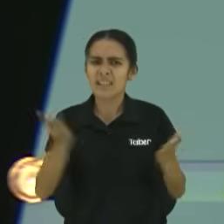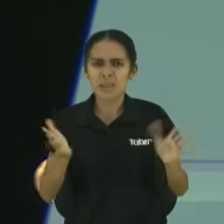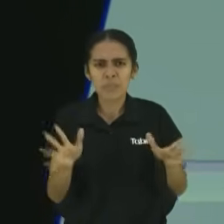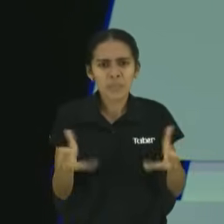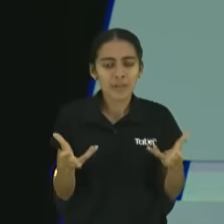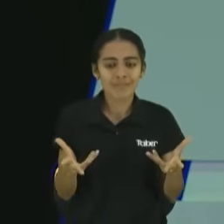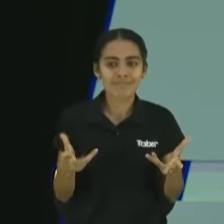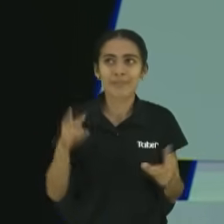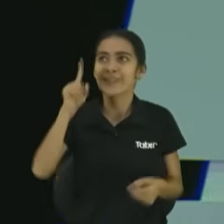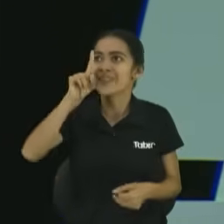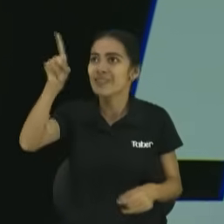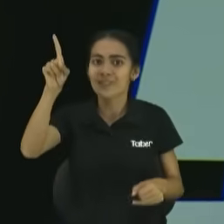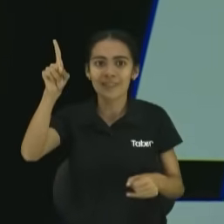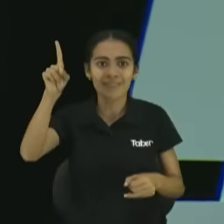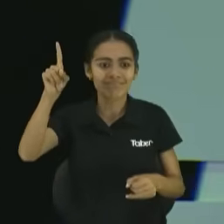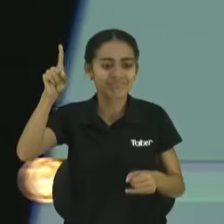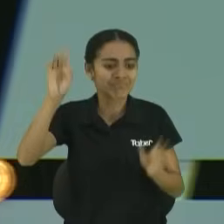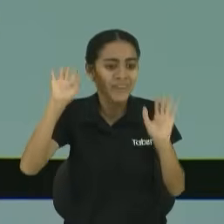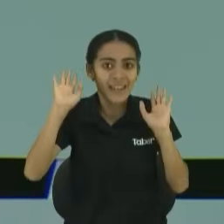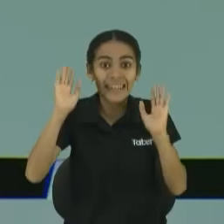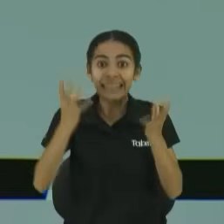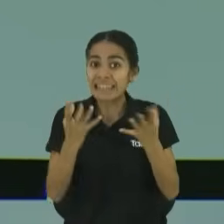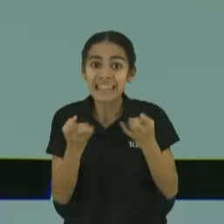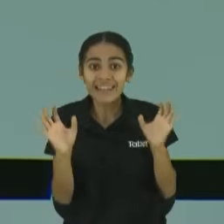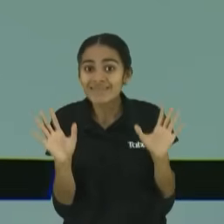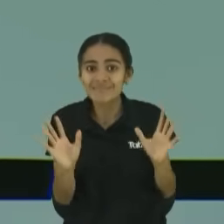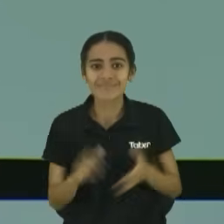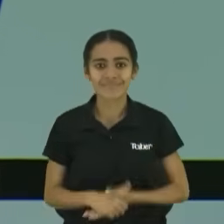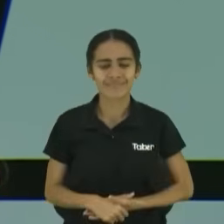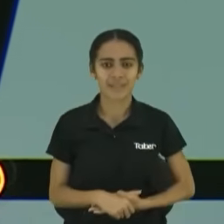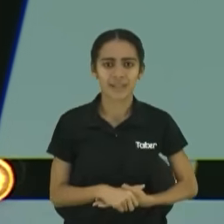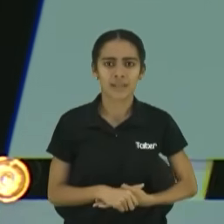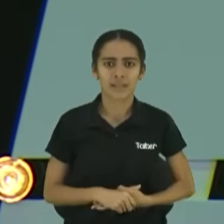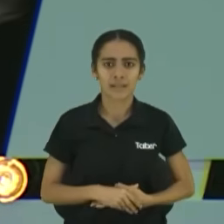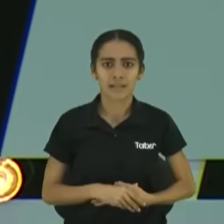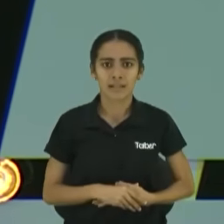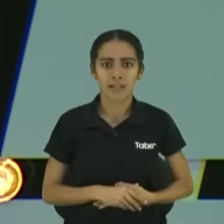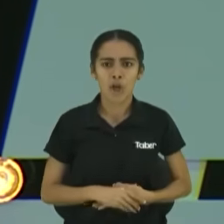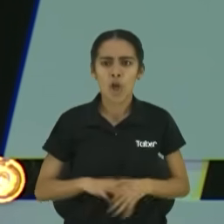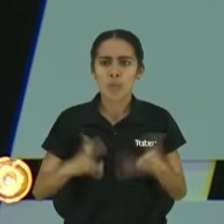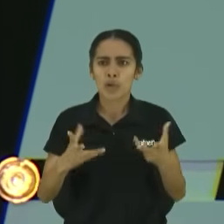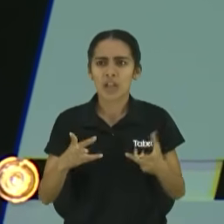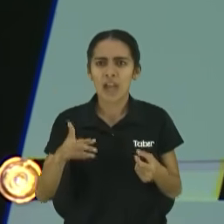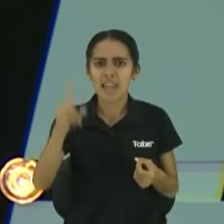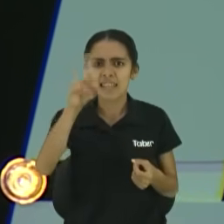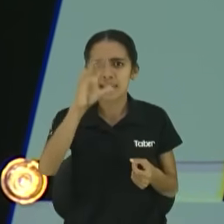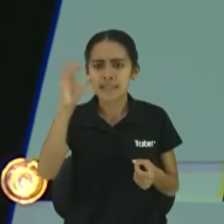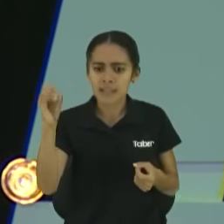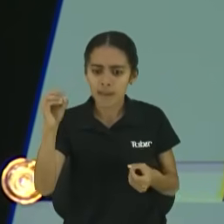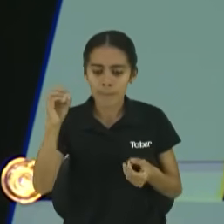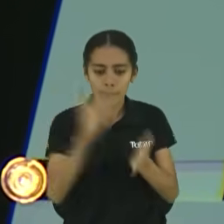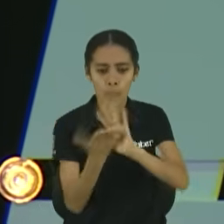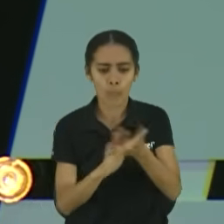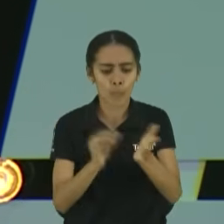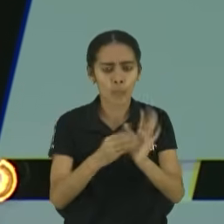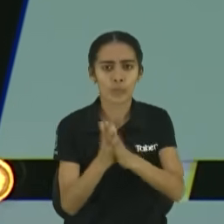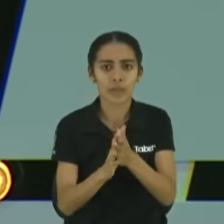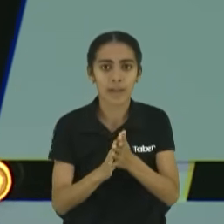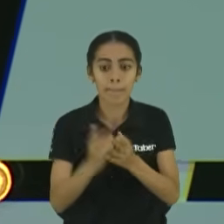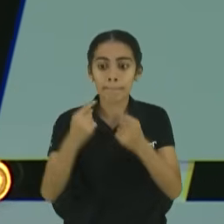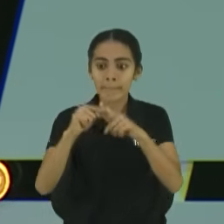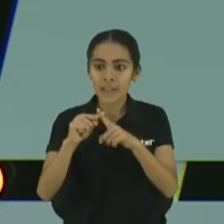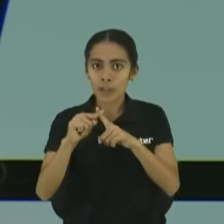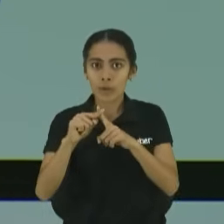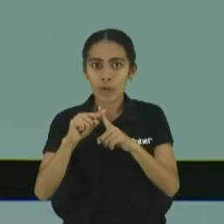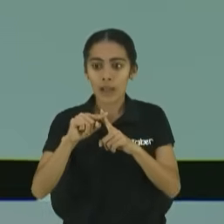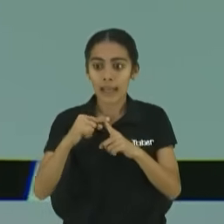gana. Es bien fácil. Porque hay 100 pupuserías, pero la de la hermana es la que más vende.